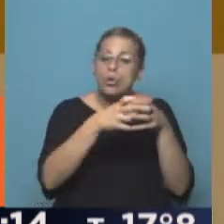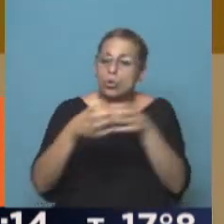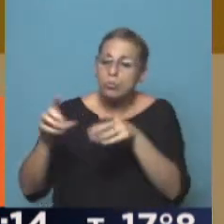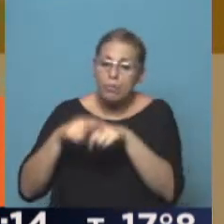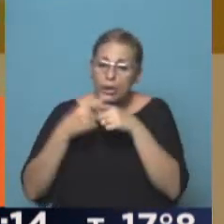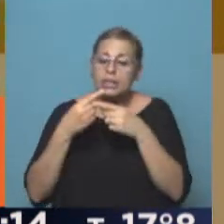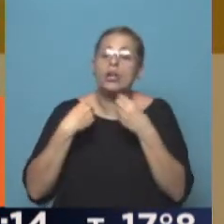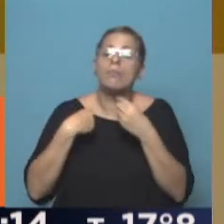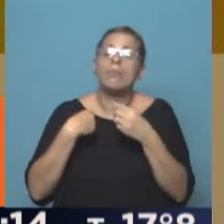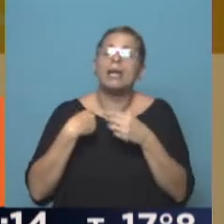una estrategia de unión y competitiva tenéis